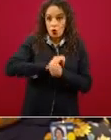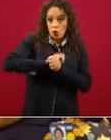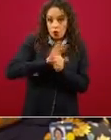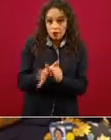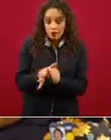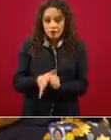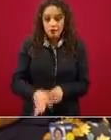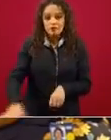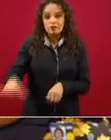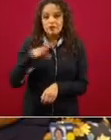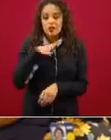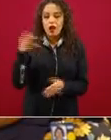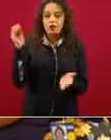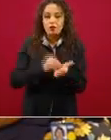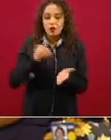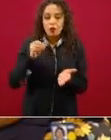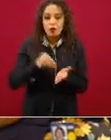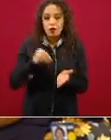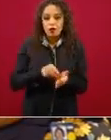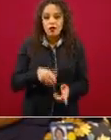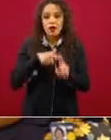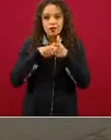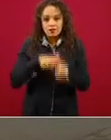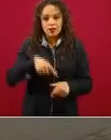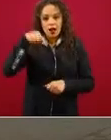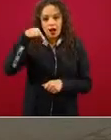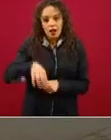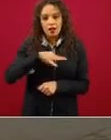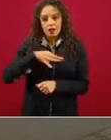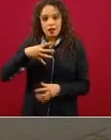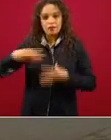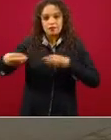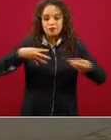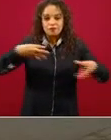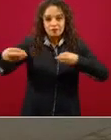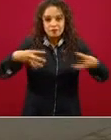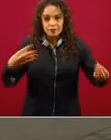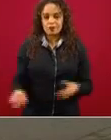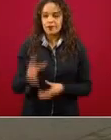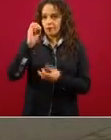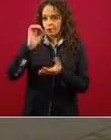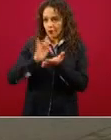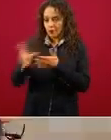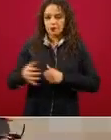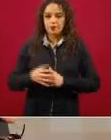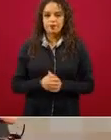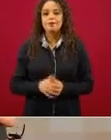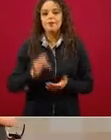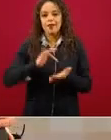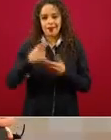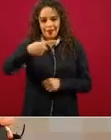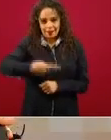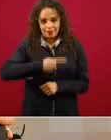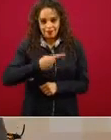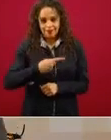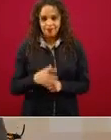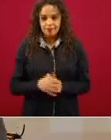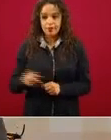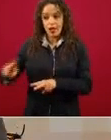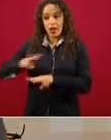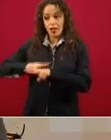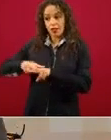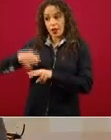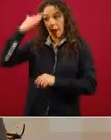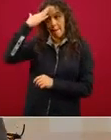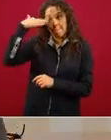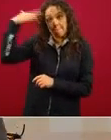aquí un buen rato con nosotros? Gracias. Gracias por sus preguntas. Sobre el Tren Maya como